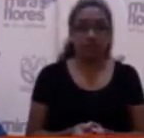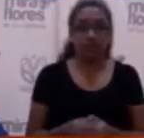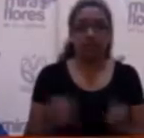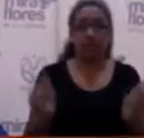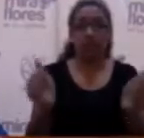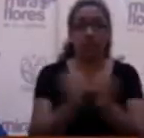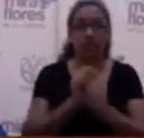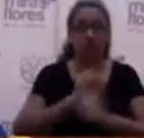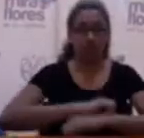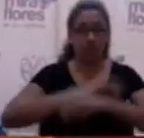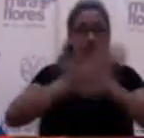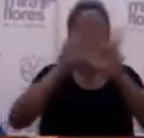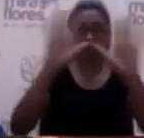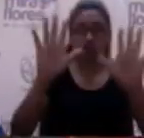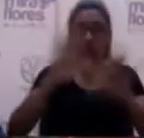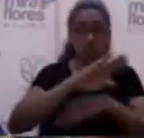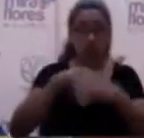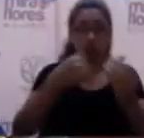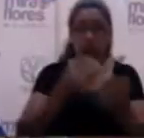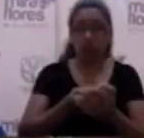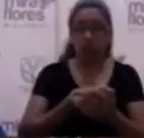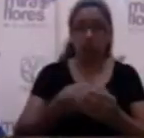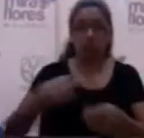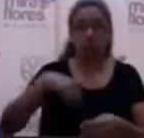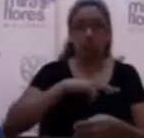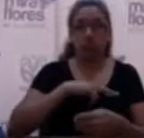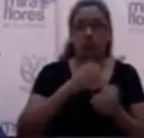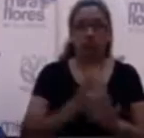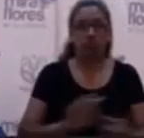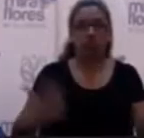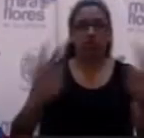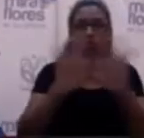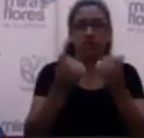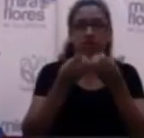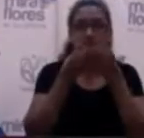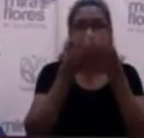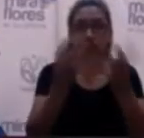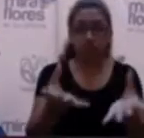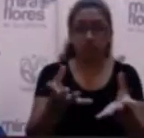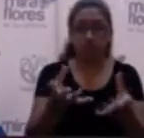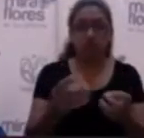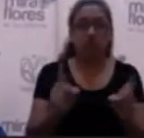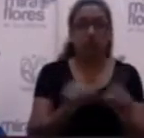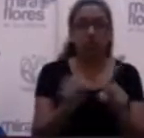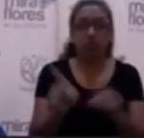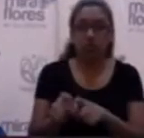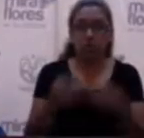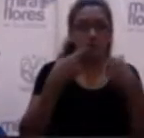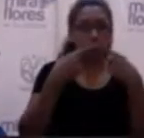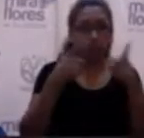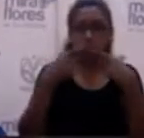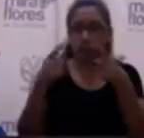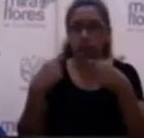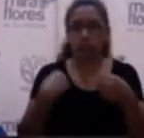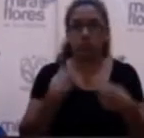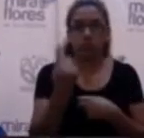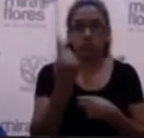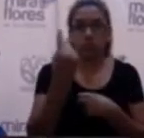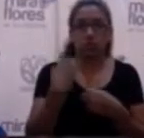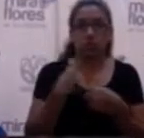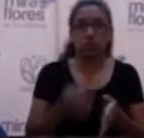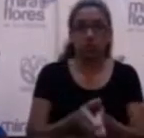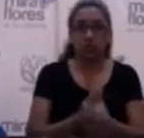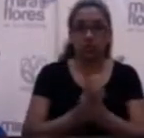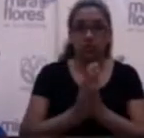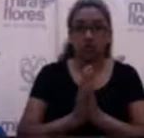Por transparencia, nosotros siempre estamos abriendo toda la información que es requerida o solicitada. Yo lo único que le pediría